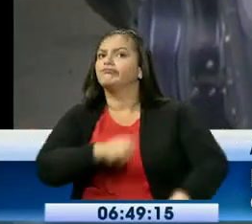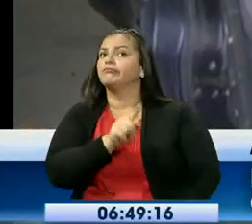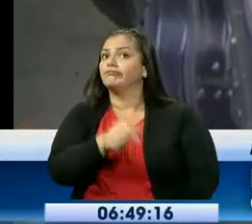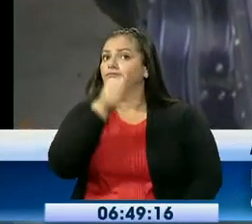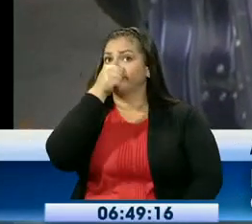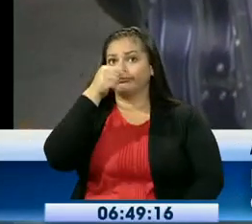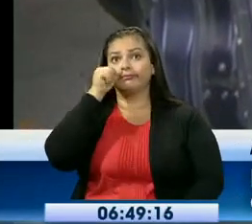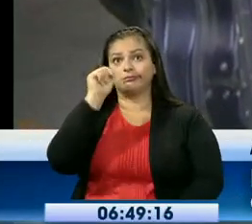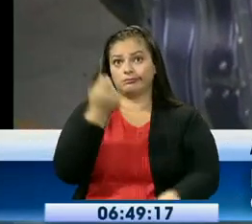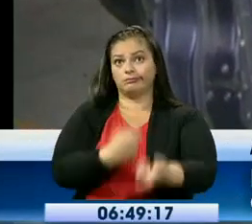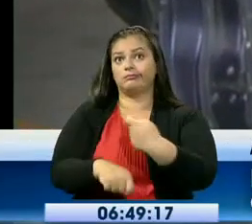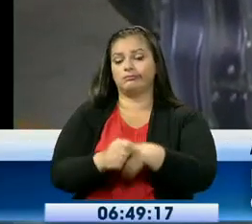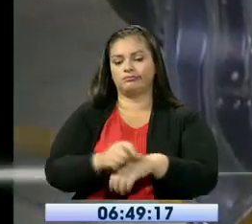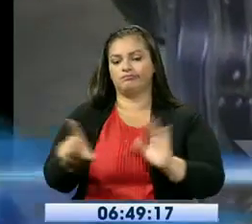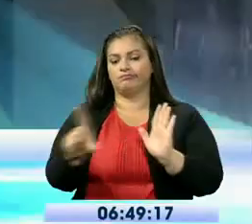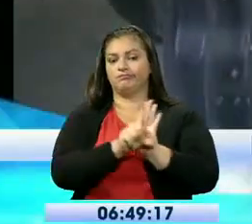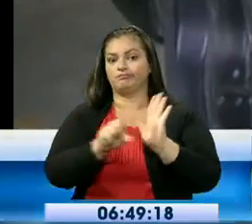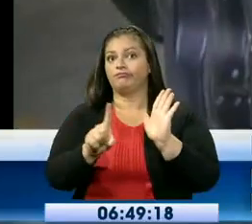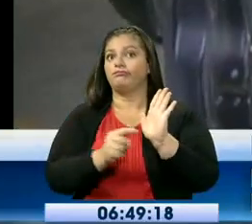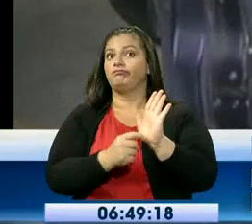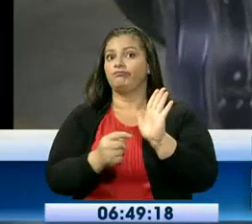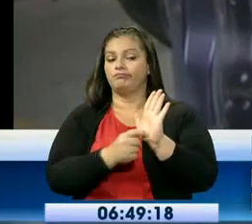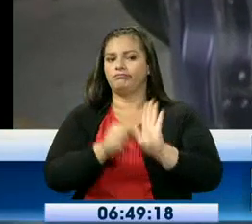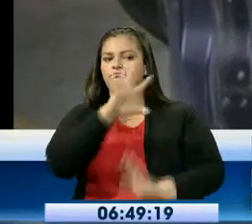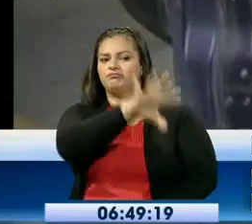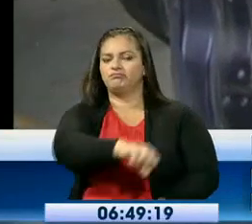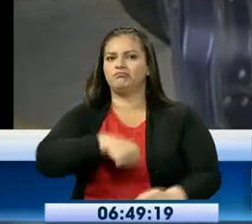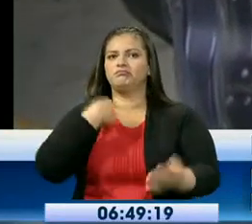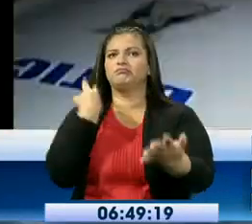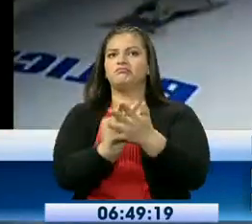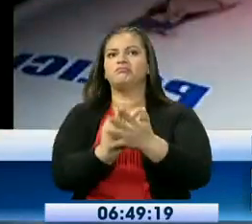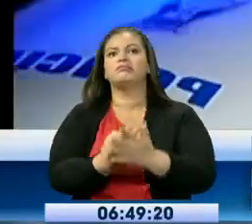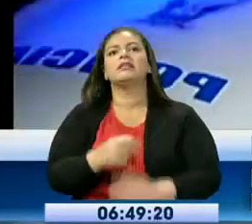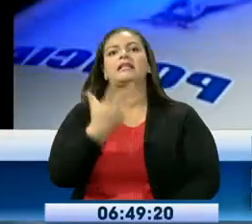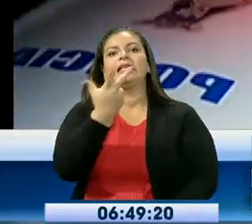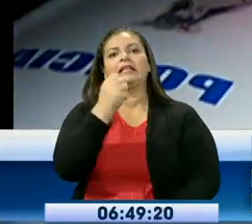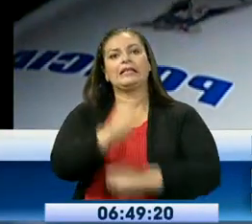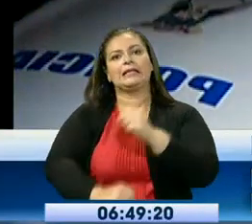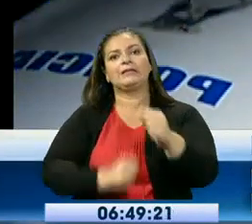13 años de prisión. Informó Jorge Salazar.